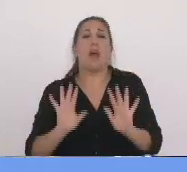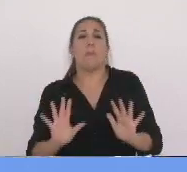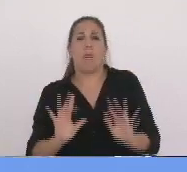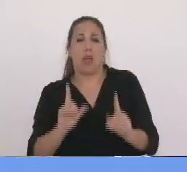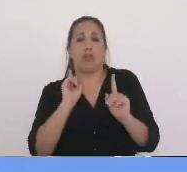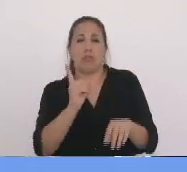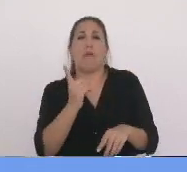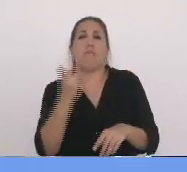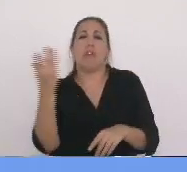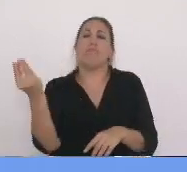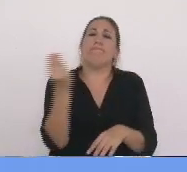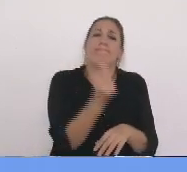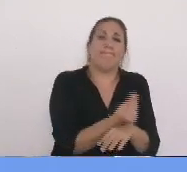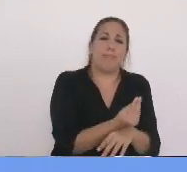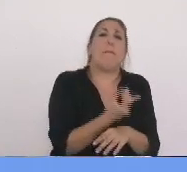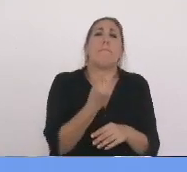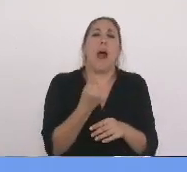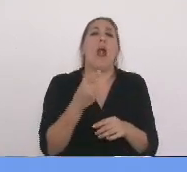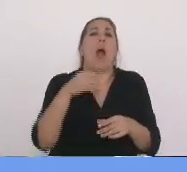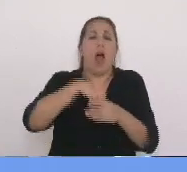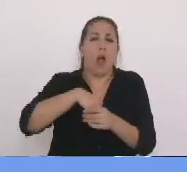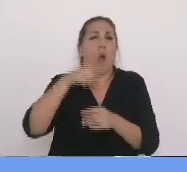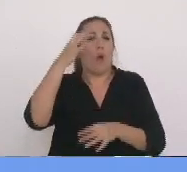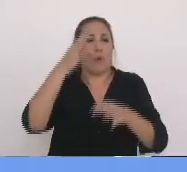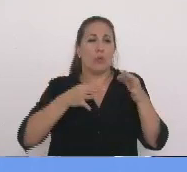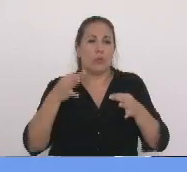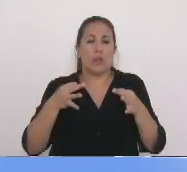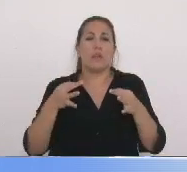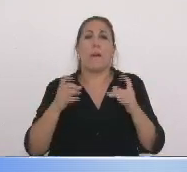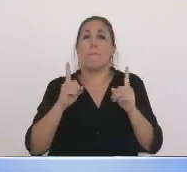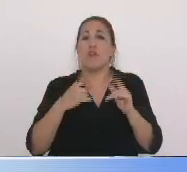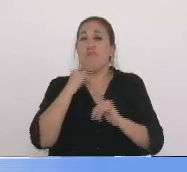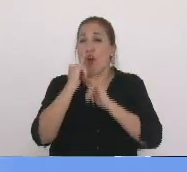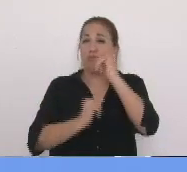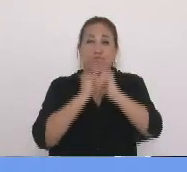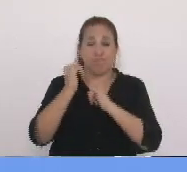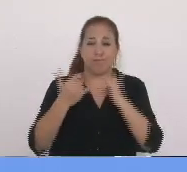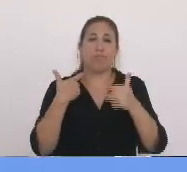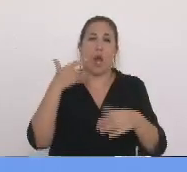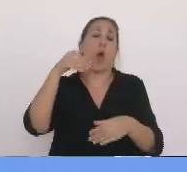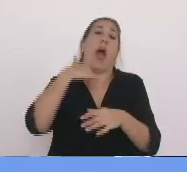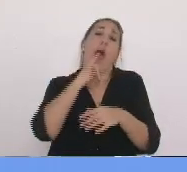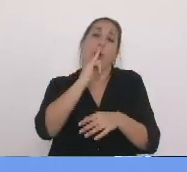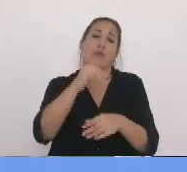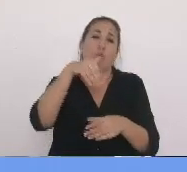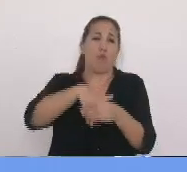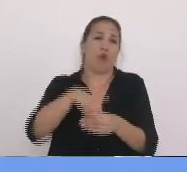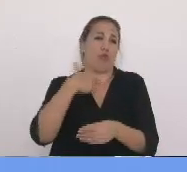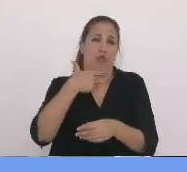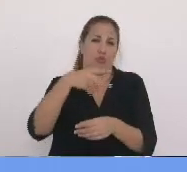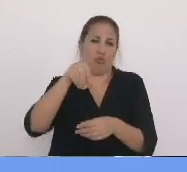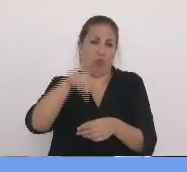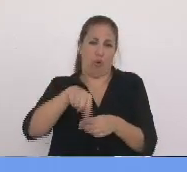para impartir justicia por todos los expuestos en una presidenta es que adelanto mi voto negativo al proyecto